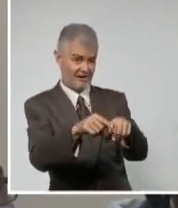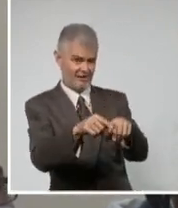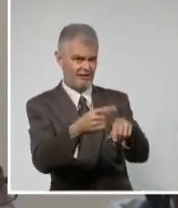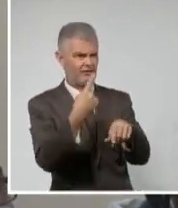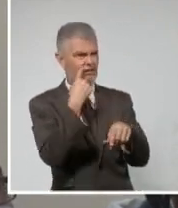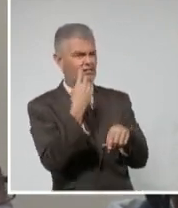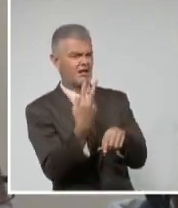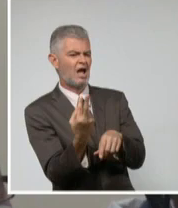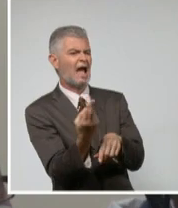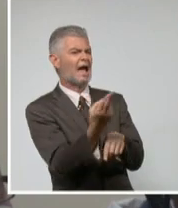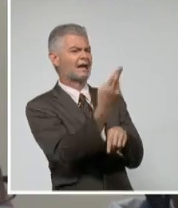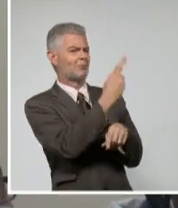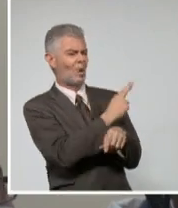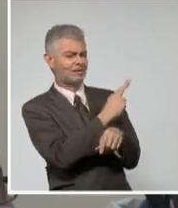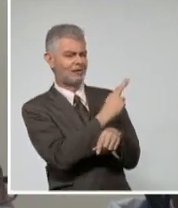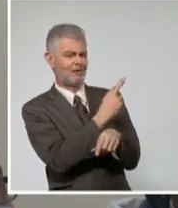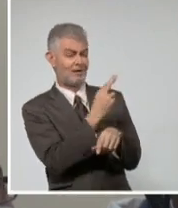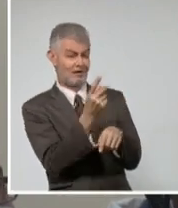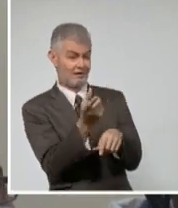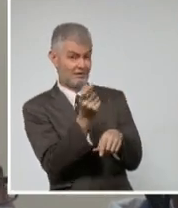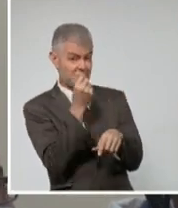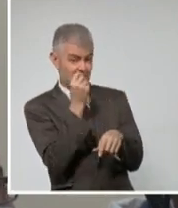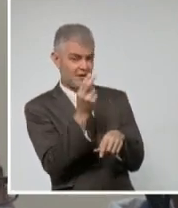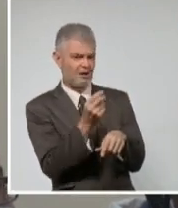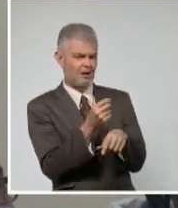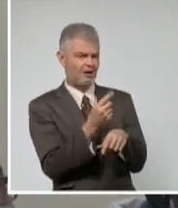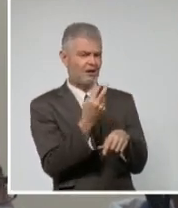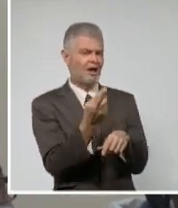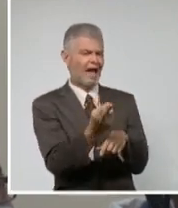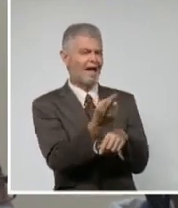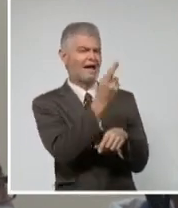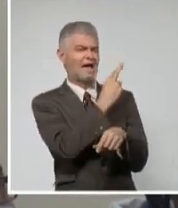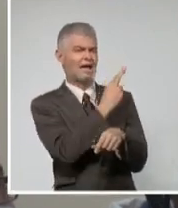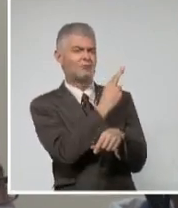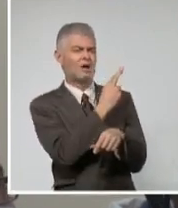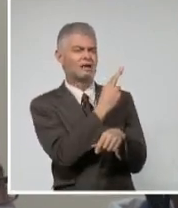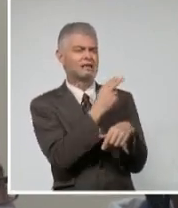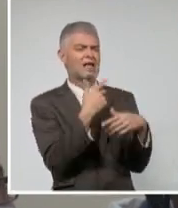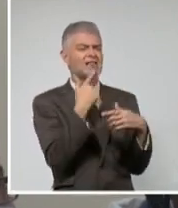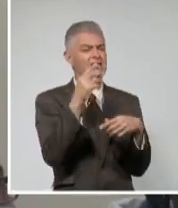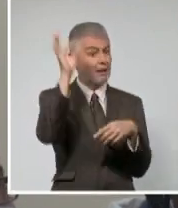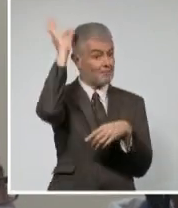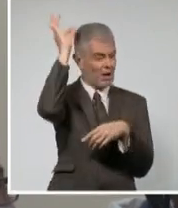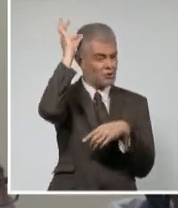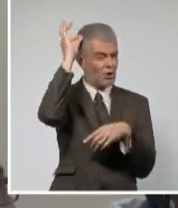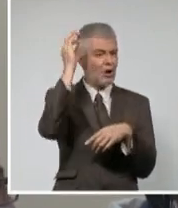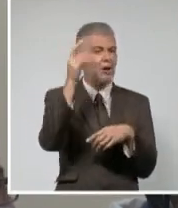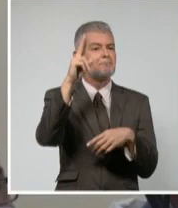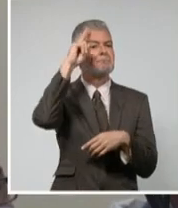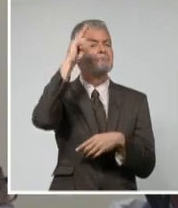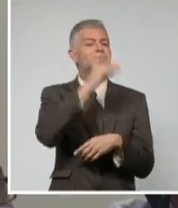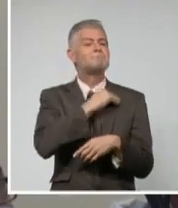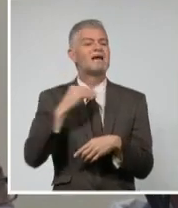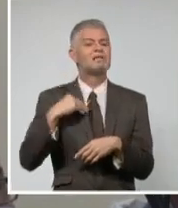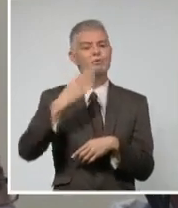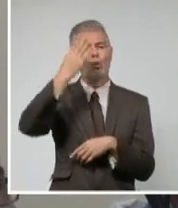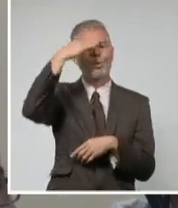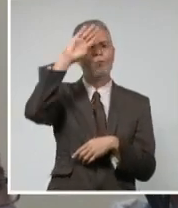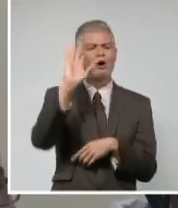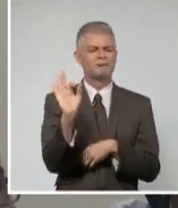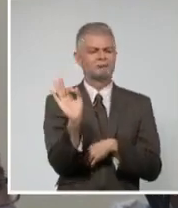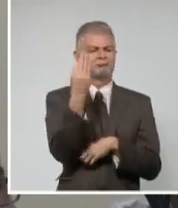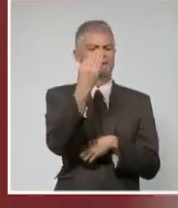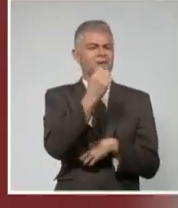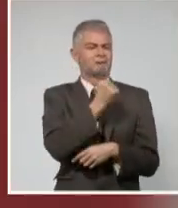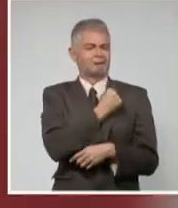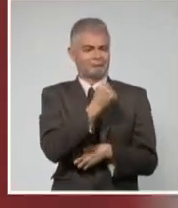la enfermera le dice esta frase, el paciente rompe la barrera del idioma y en español dice, médicos cubanos, calidad, y se hacía así